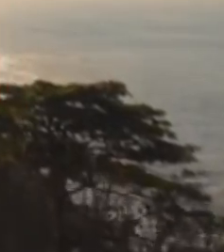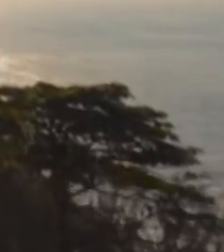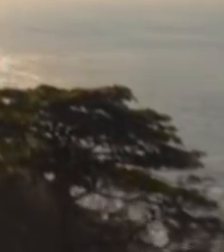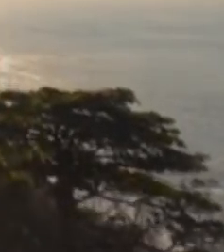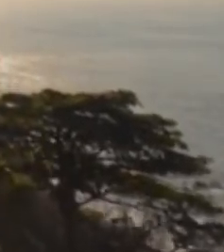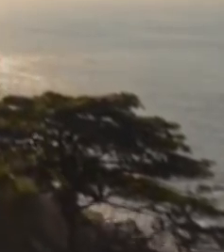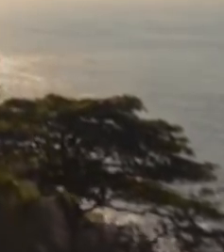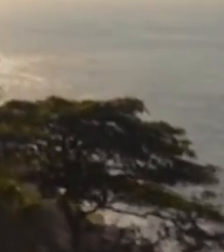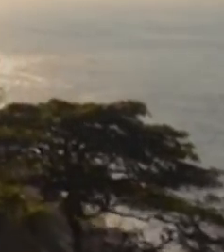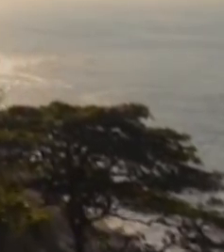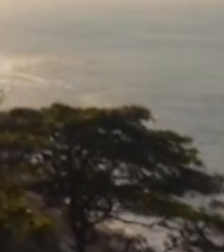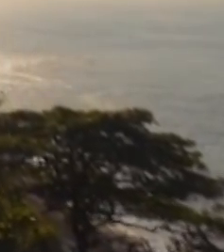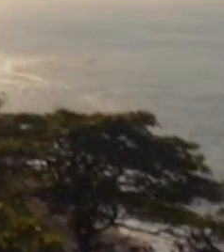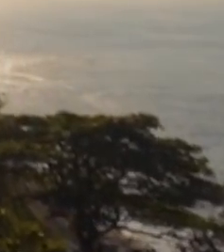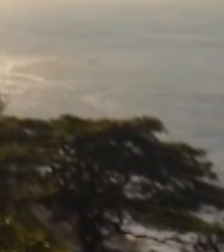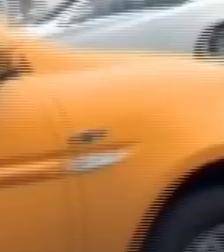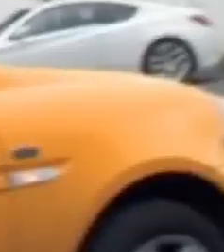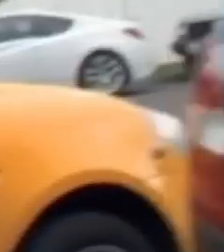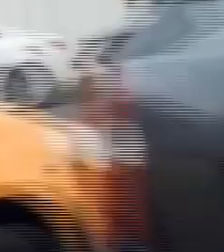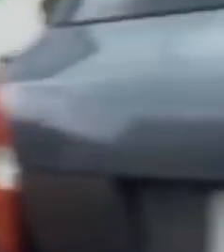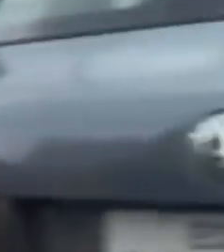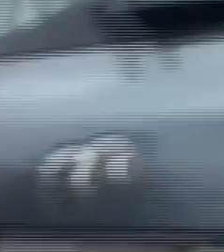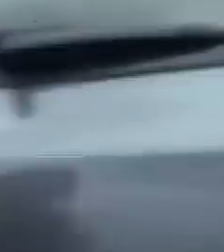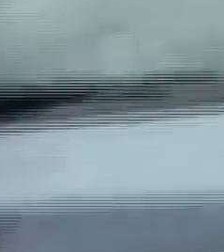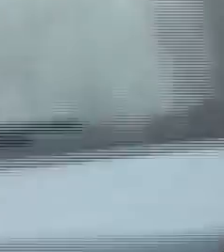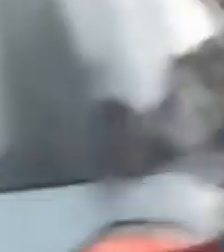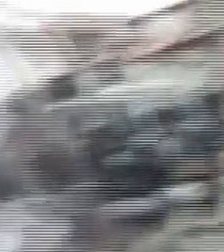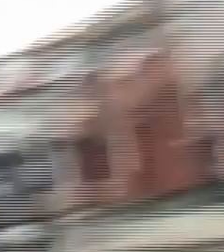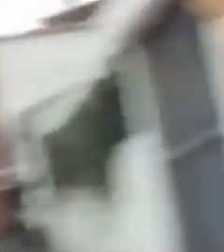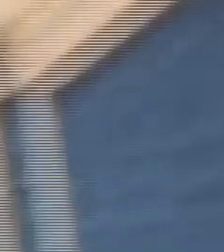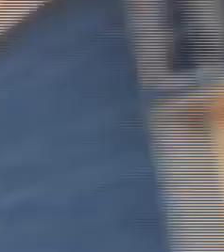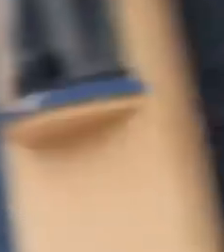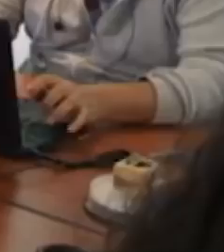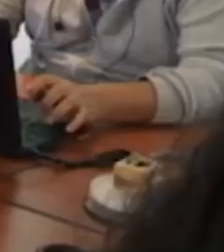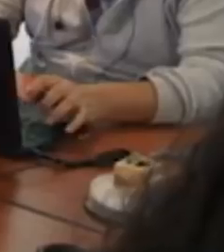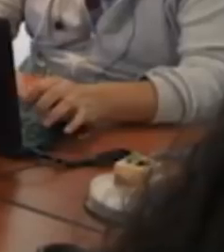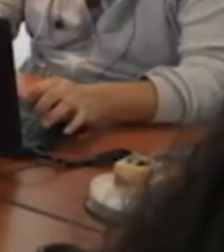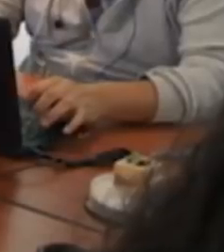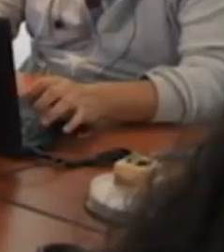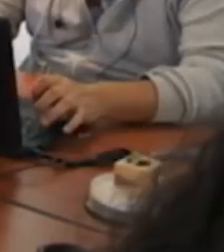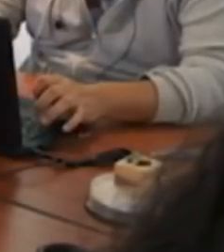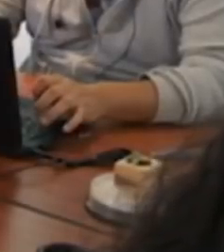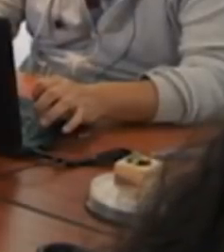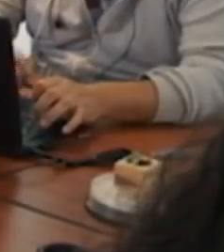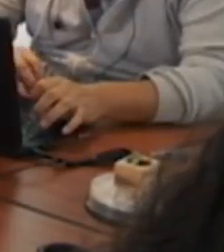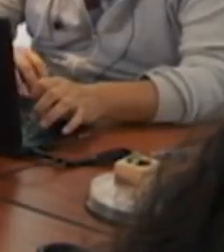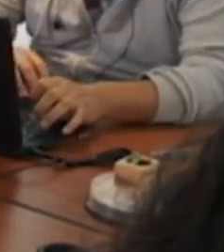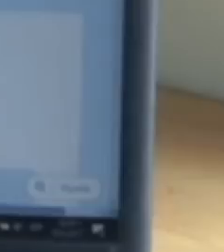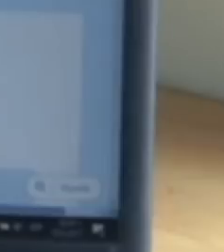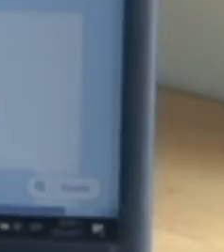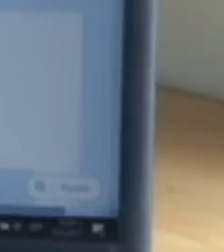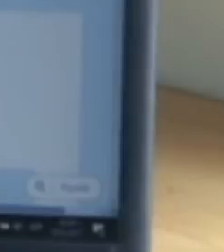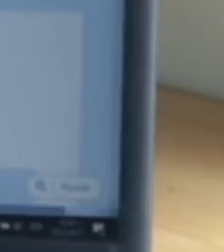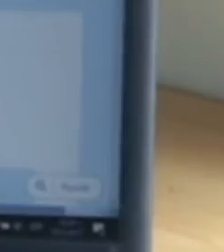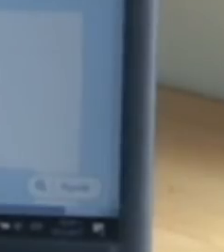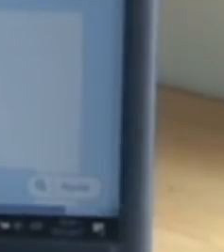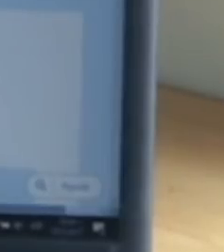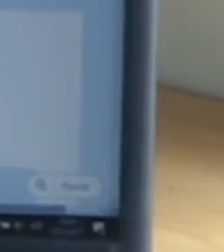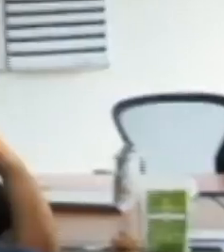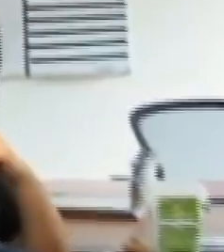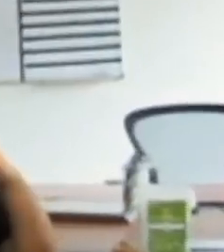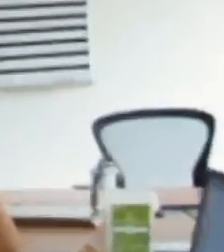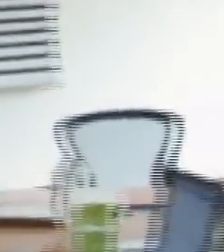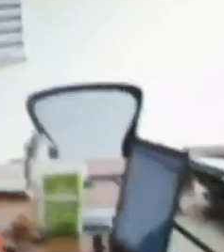Esta semana en Economía Creativa, conozca 3 microemprendimientos en Ecuador y Costa Rica que realmente